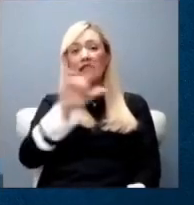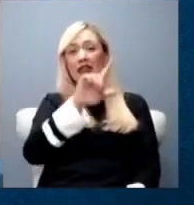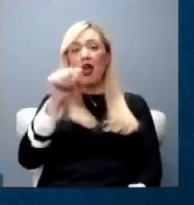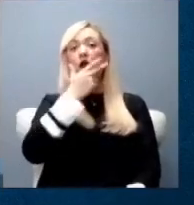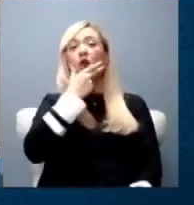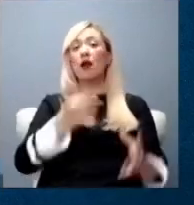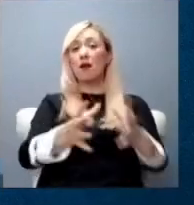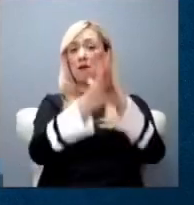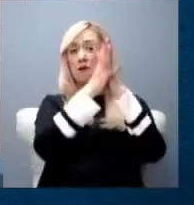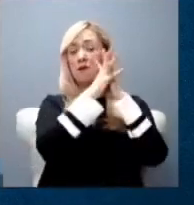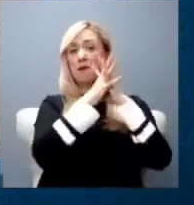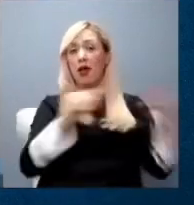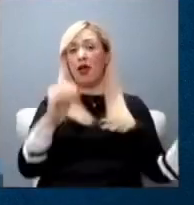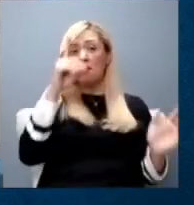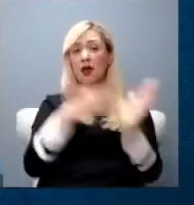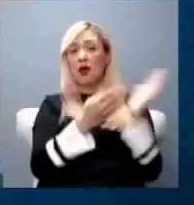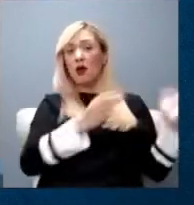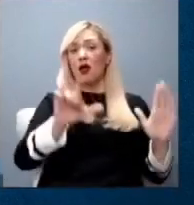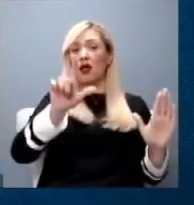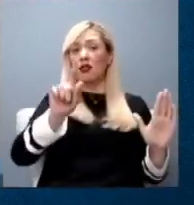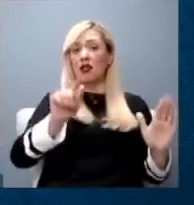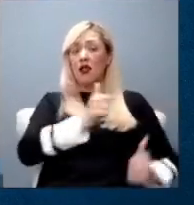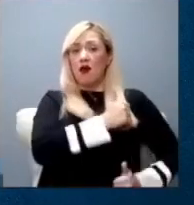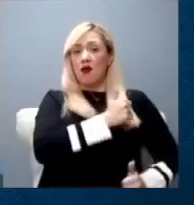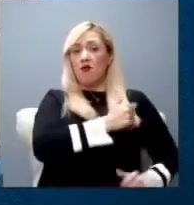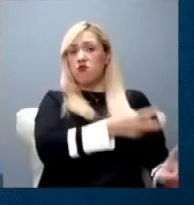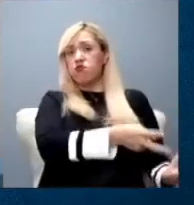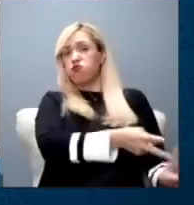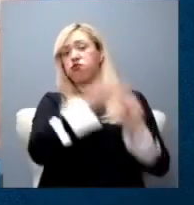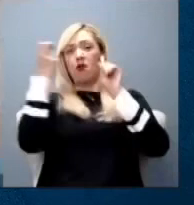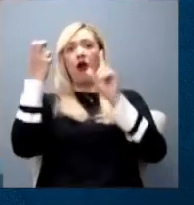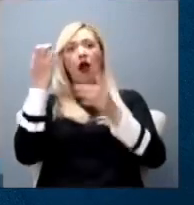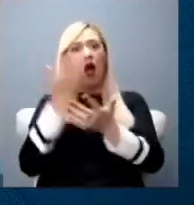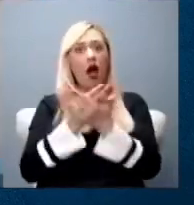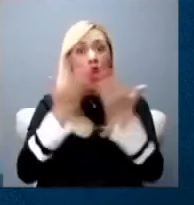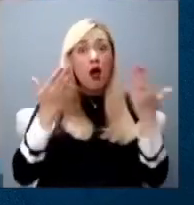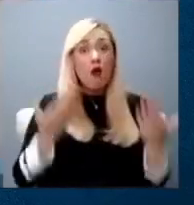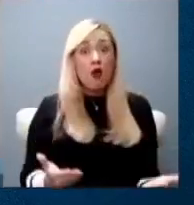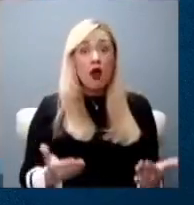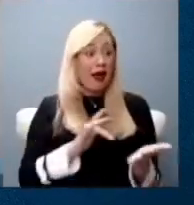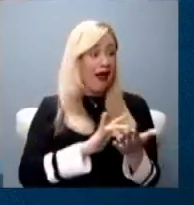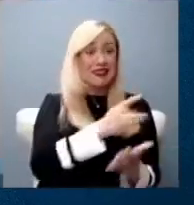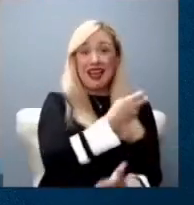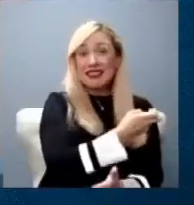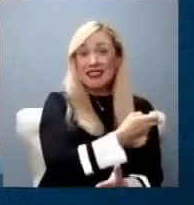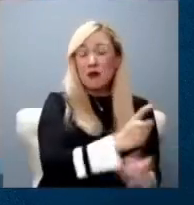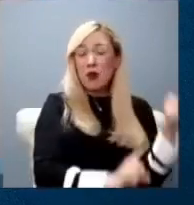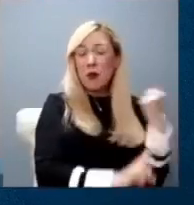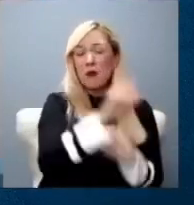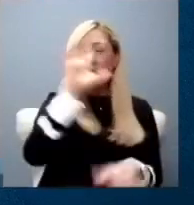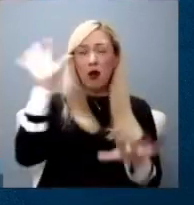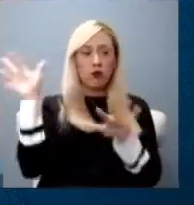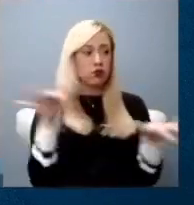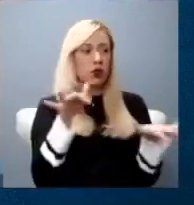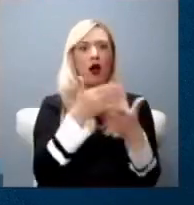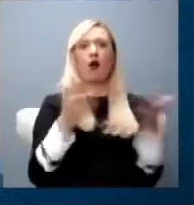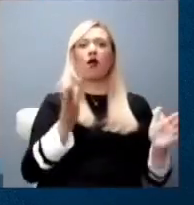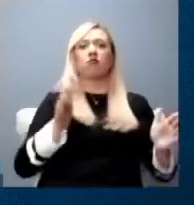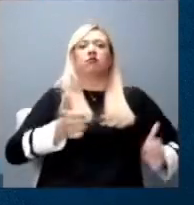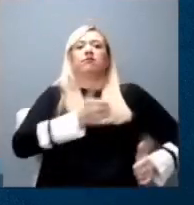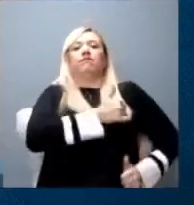Código Militar, por ejemplo, que eso ha sido fundamental. El hecho de que ahora los militares tengan que ser juzgados por tribunales civiles no